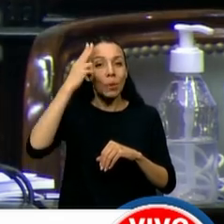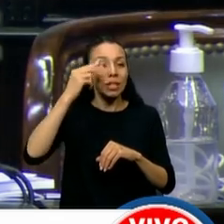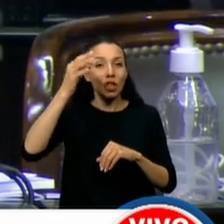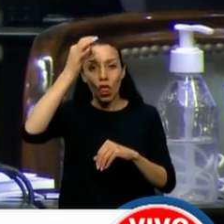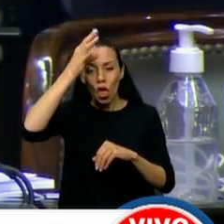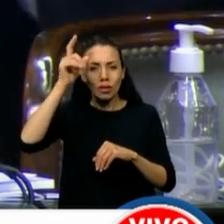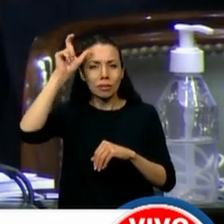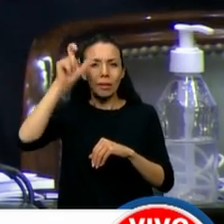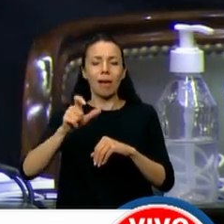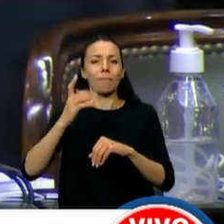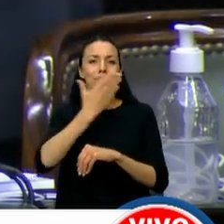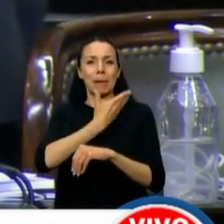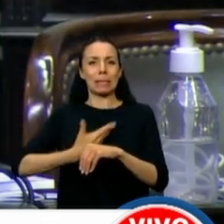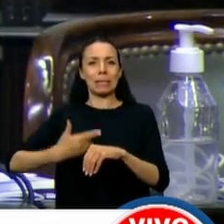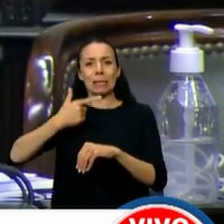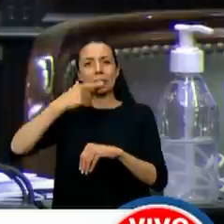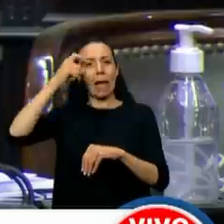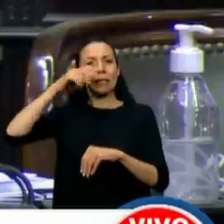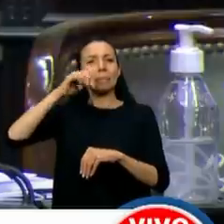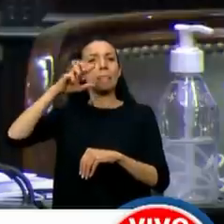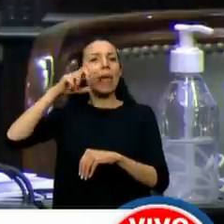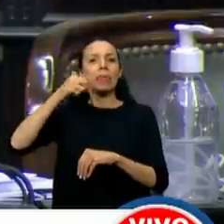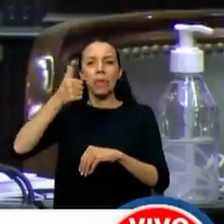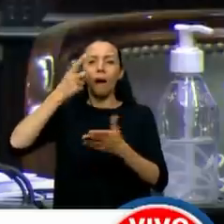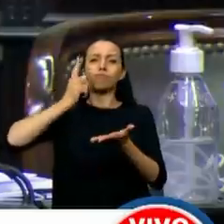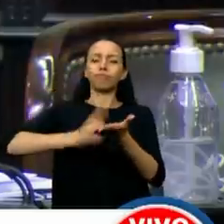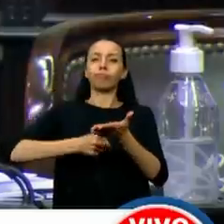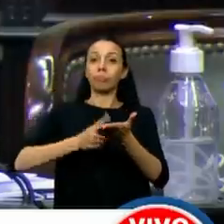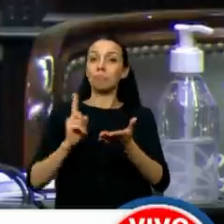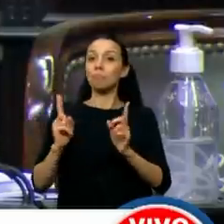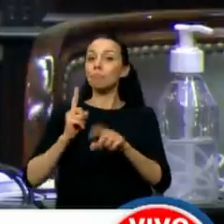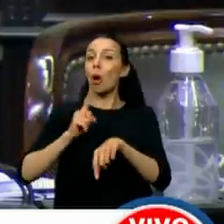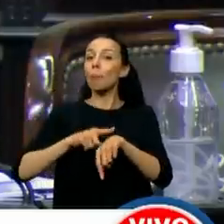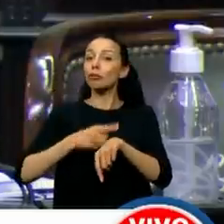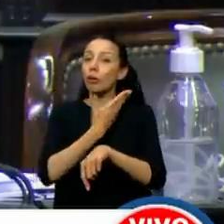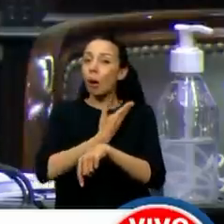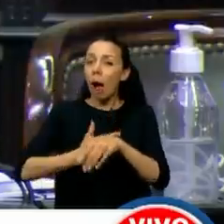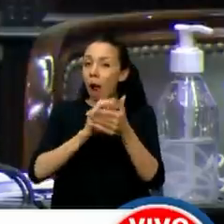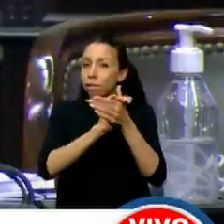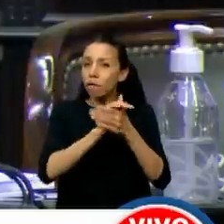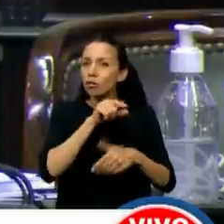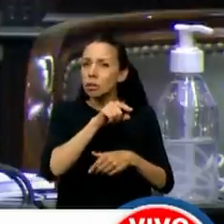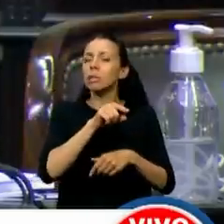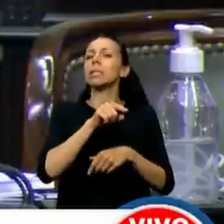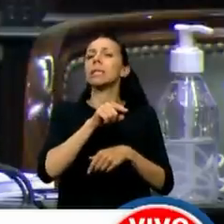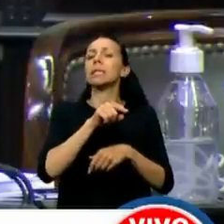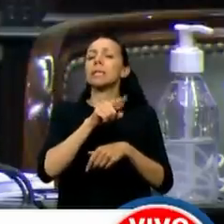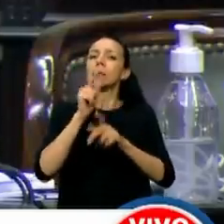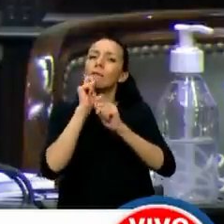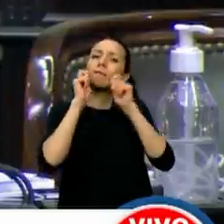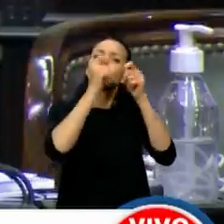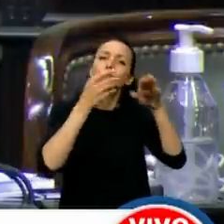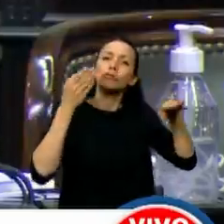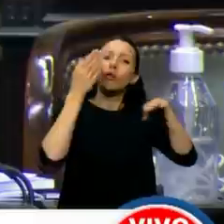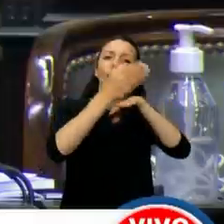un mandato del presidente españa el presidente alfonsín en las postrimerías de su gobierno nos visitó y